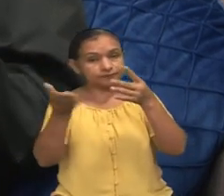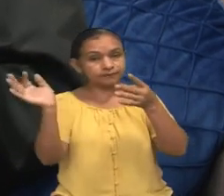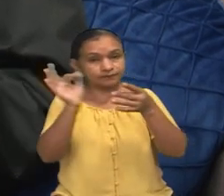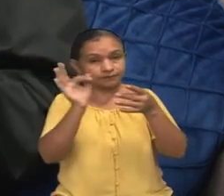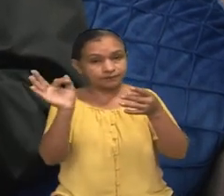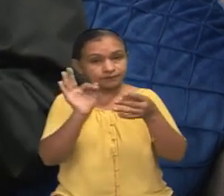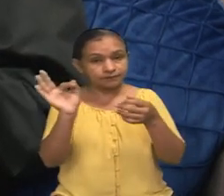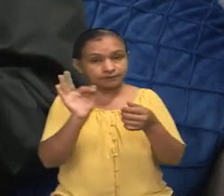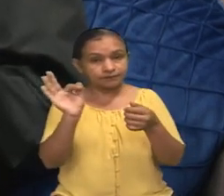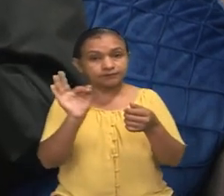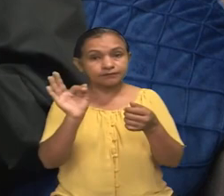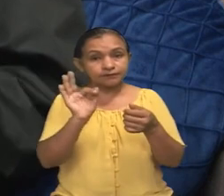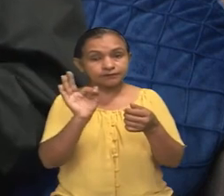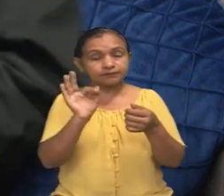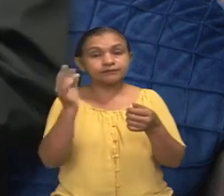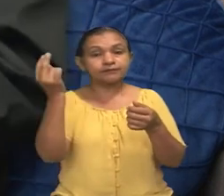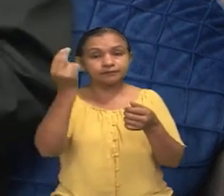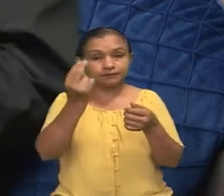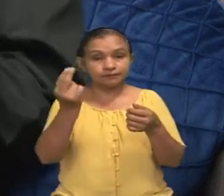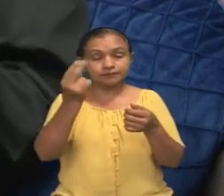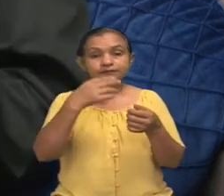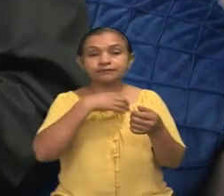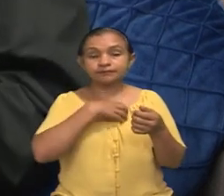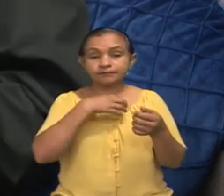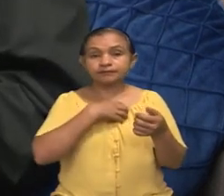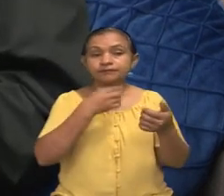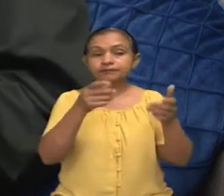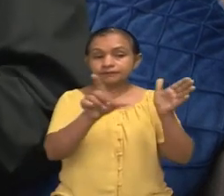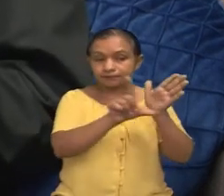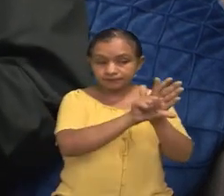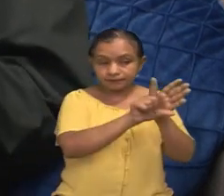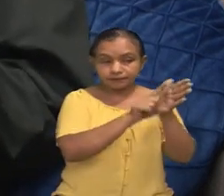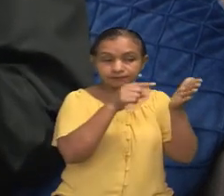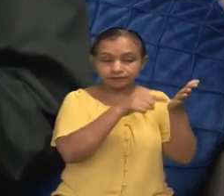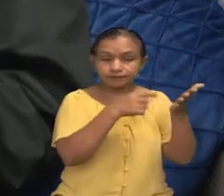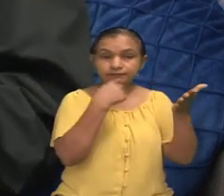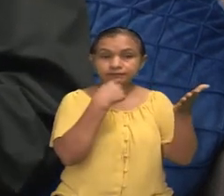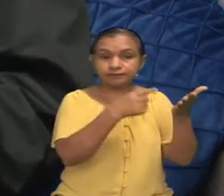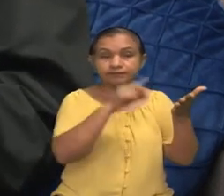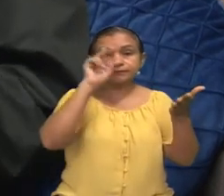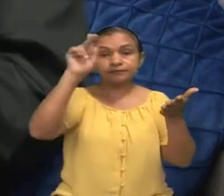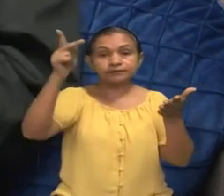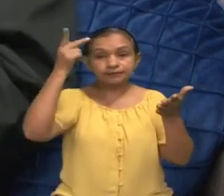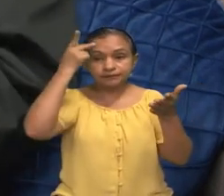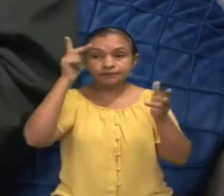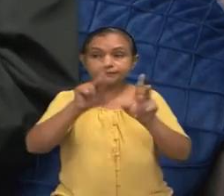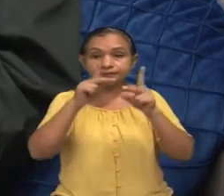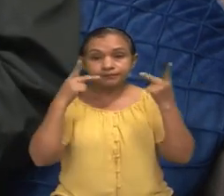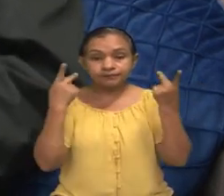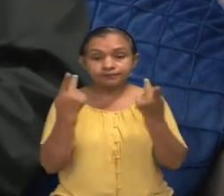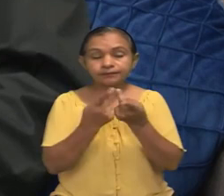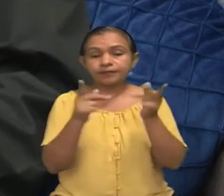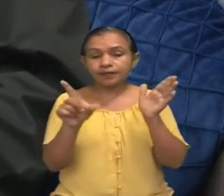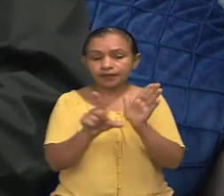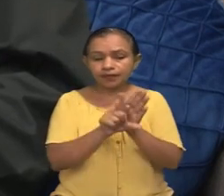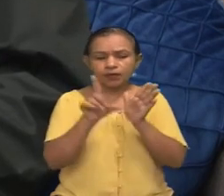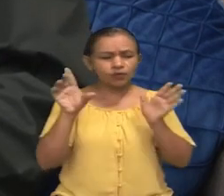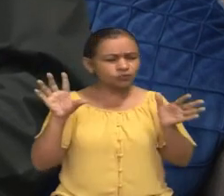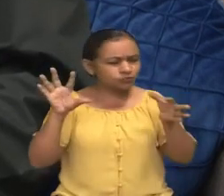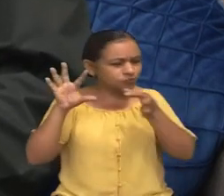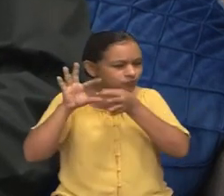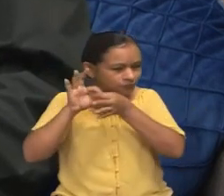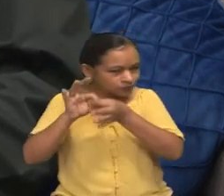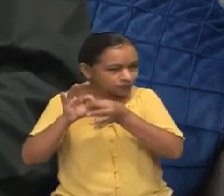las formas de implementación de lo que establecen las leyes. Las políticas públicas y las leyes van siempre tomadas de las